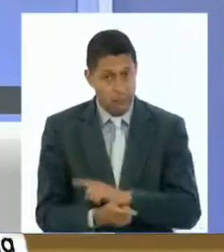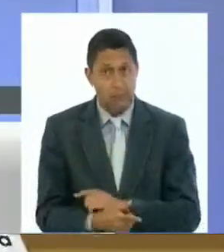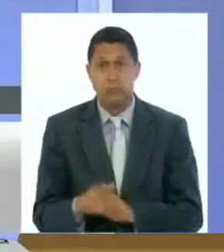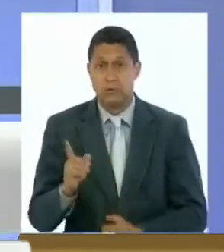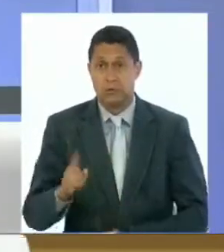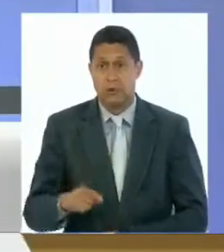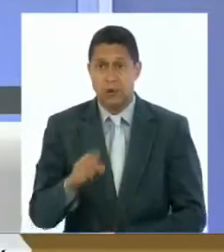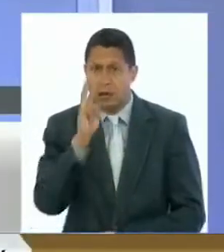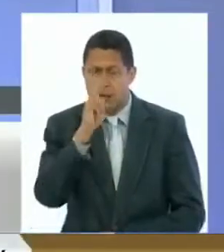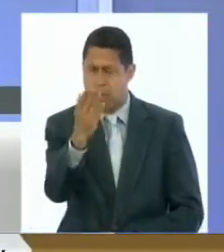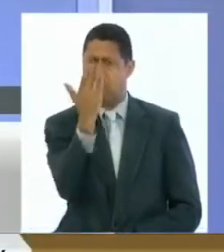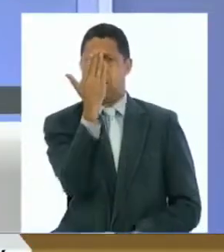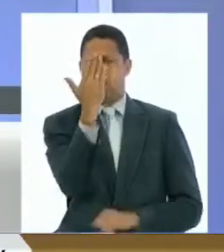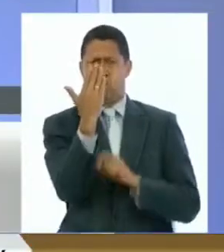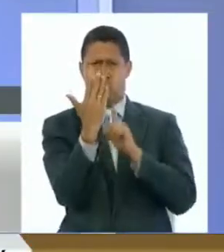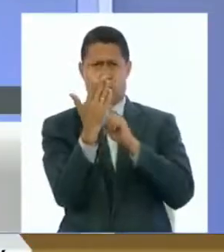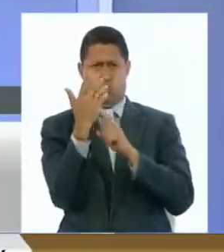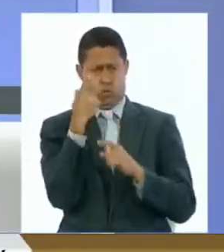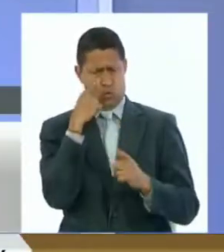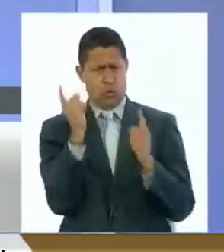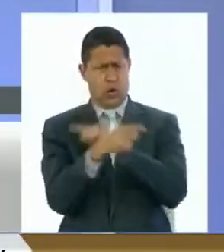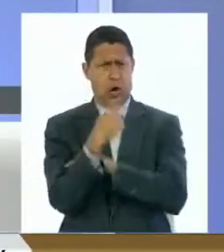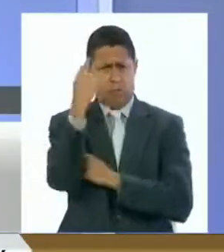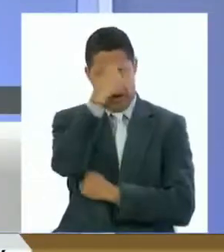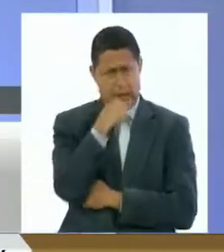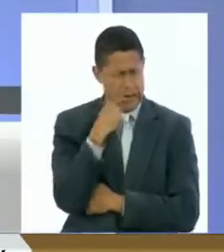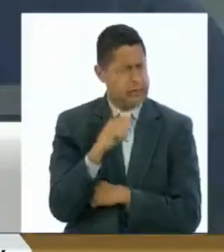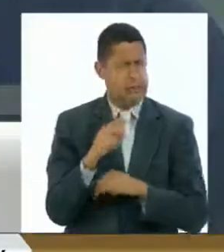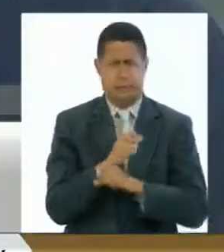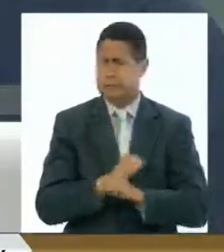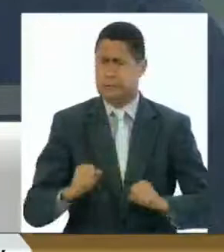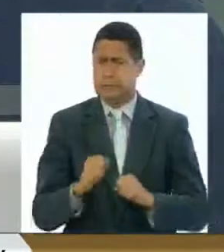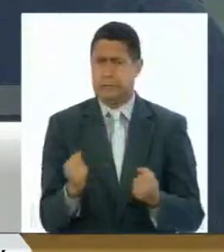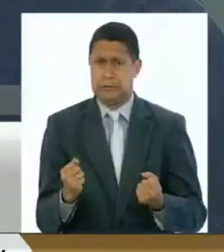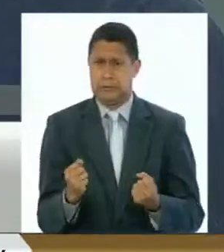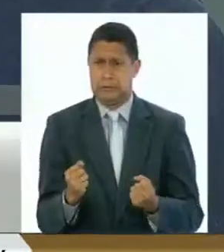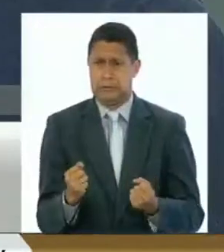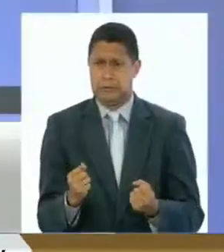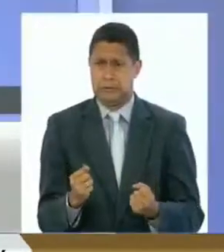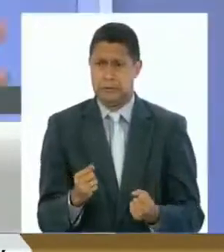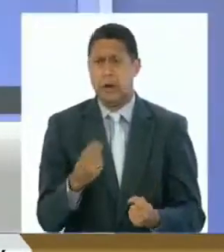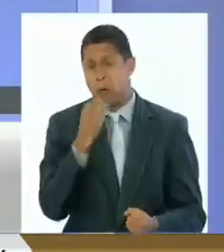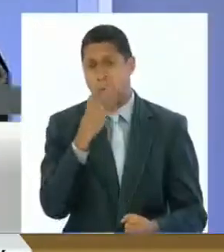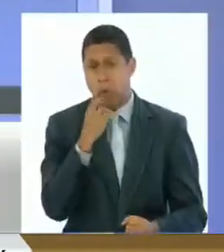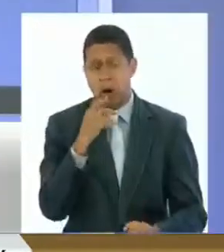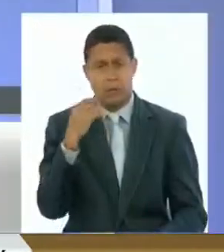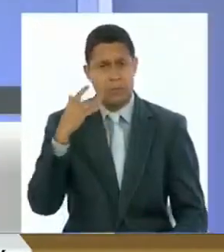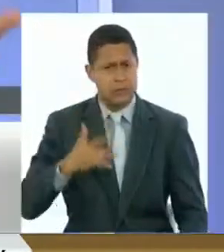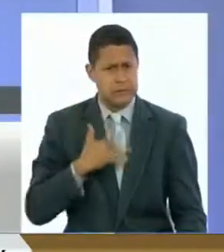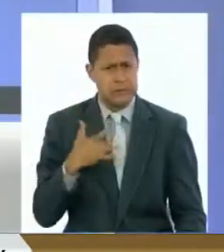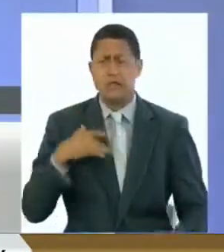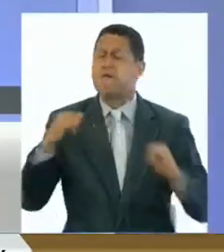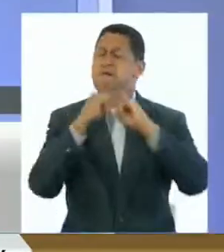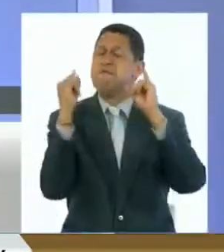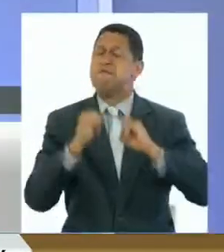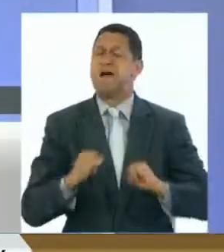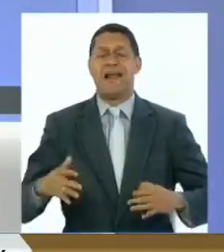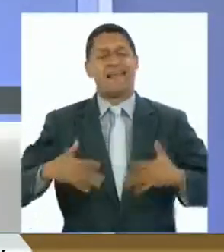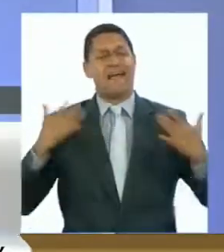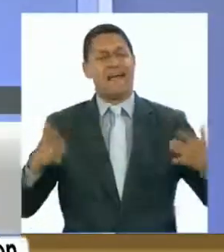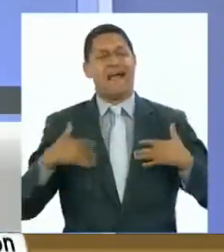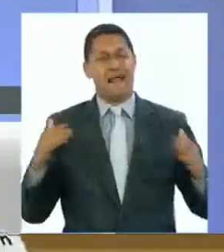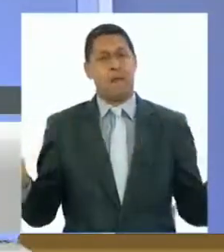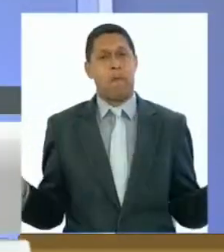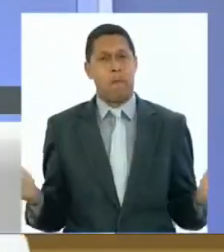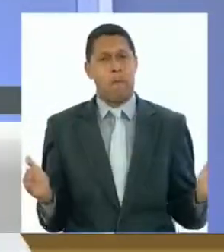se va a ver al espejo y de repente van a notar cambios que de repente van a ser en el momento favorable, porque se pueden sentir muy felices. Sí. Porque están disminuyendo